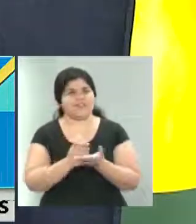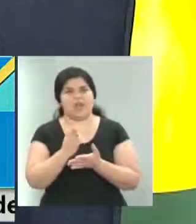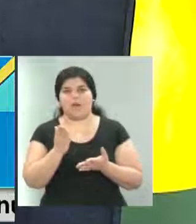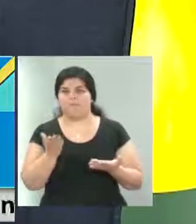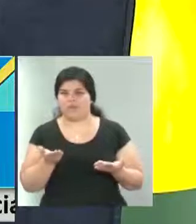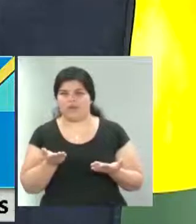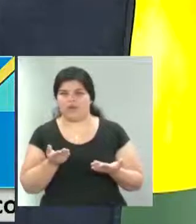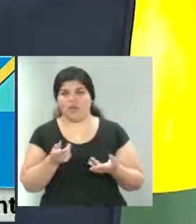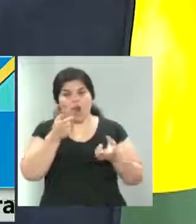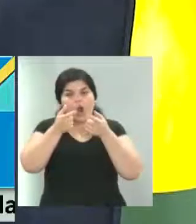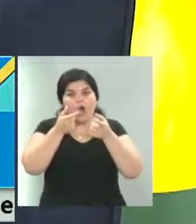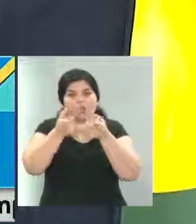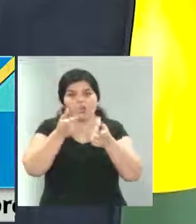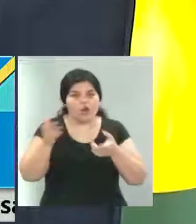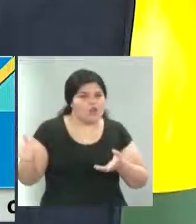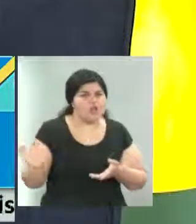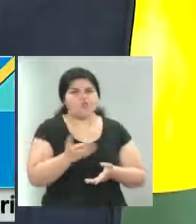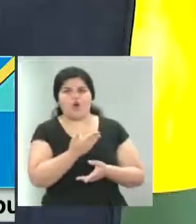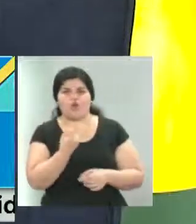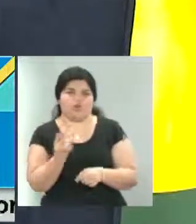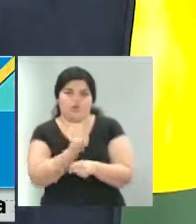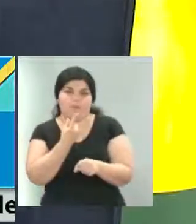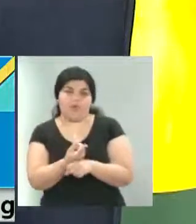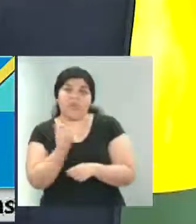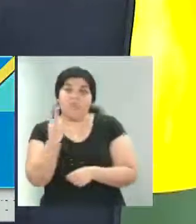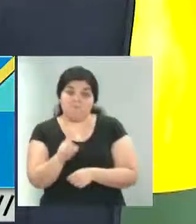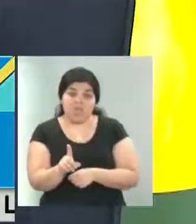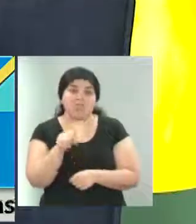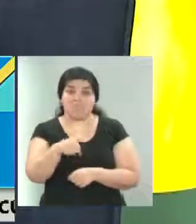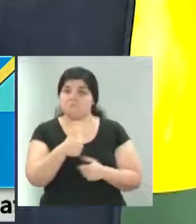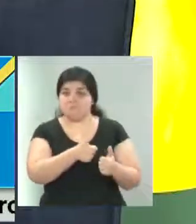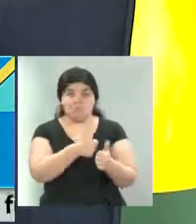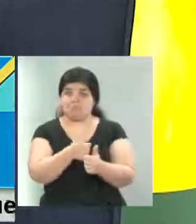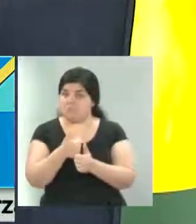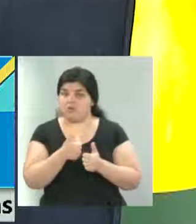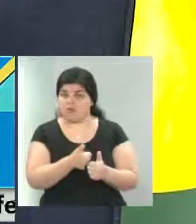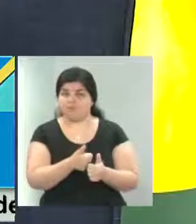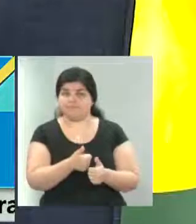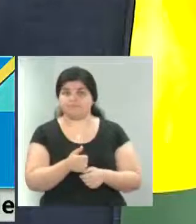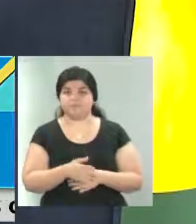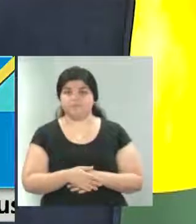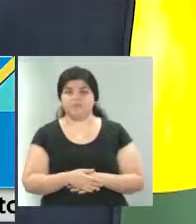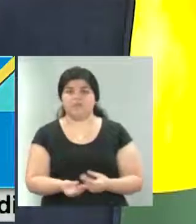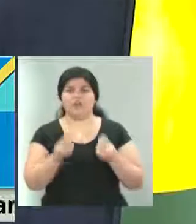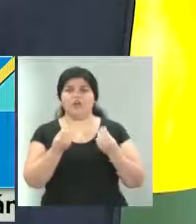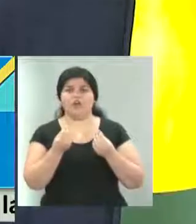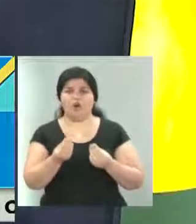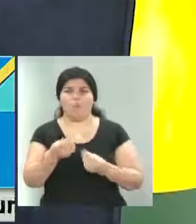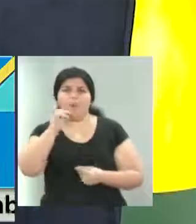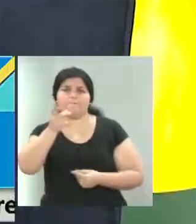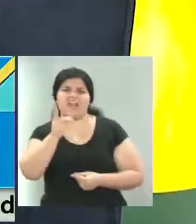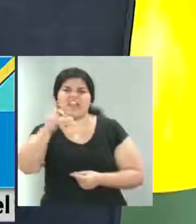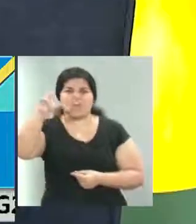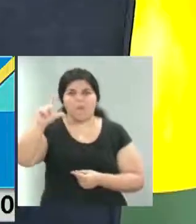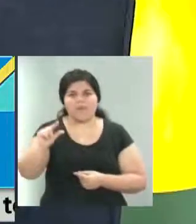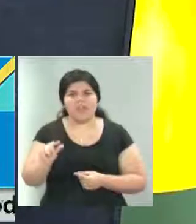puede controlar nunca. Claro. Lo tuvimos a favor. Pero la mayor parte del riesgo se bajó, creo, sin ser